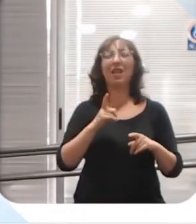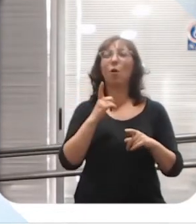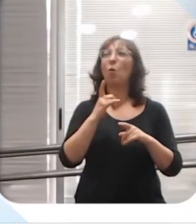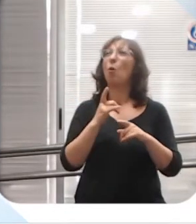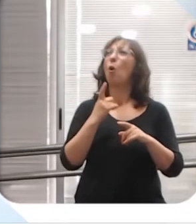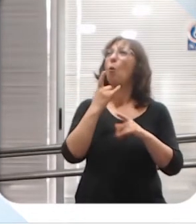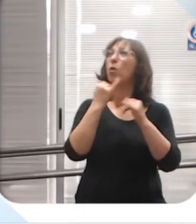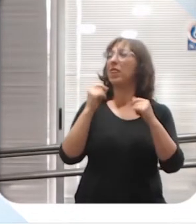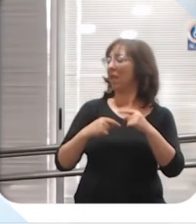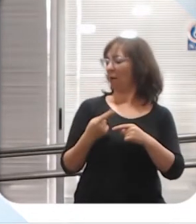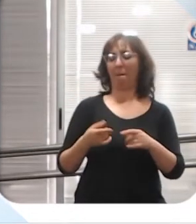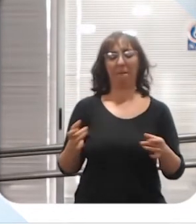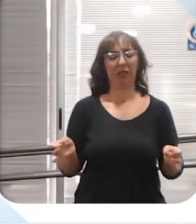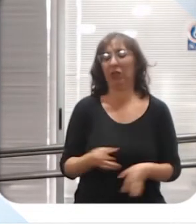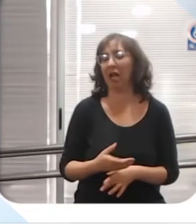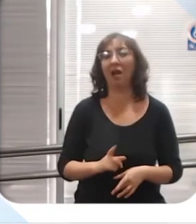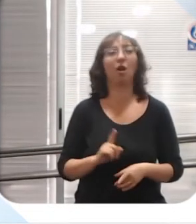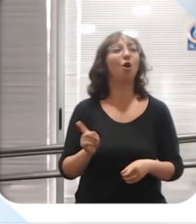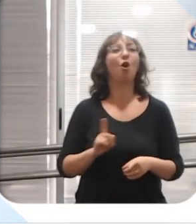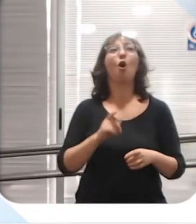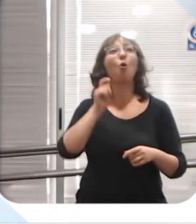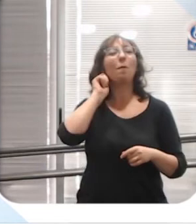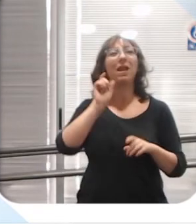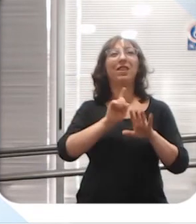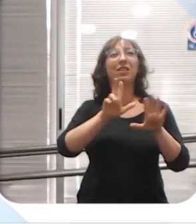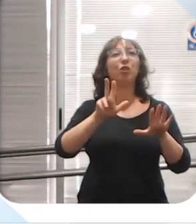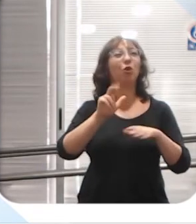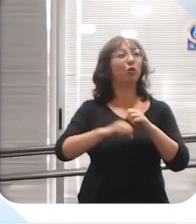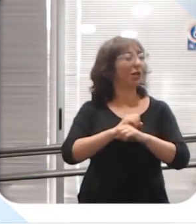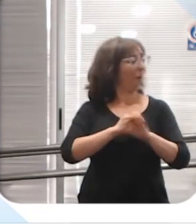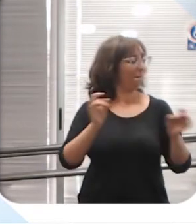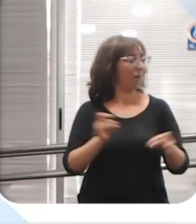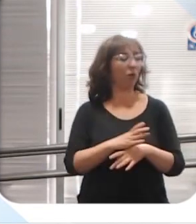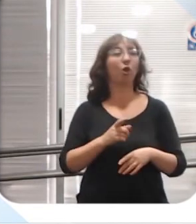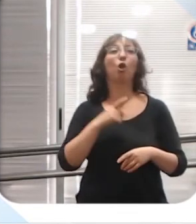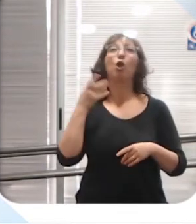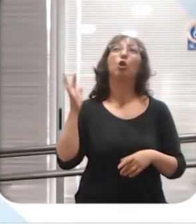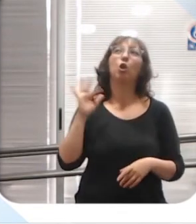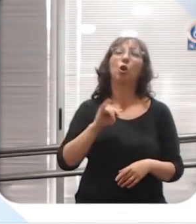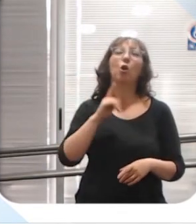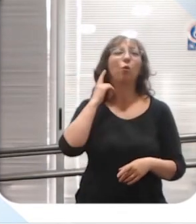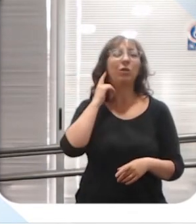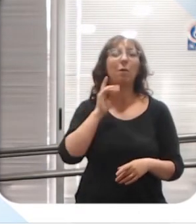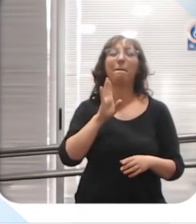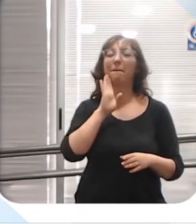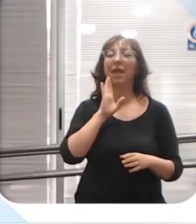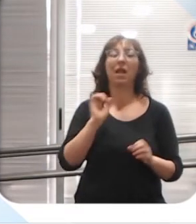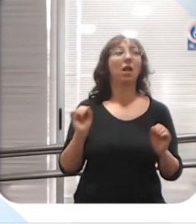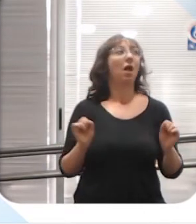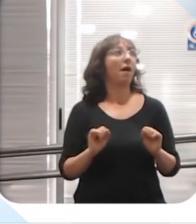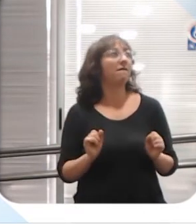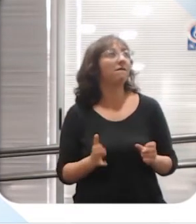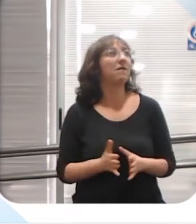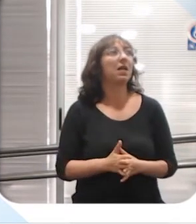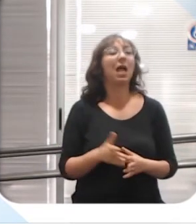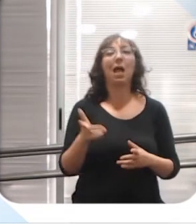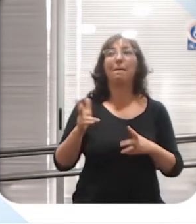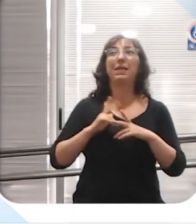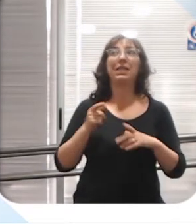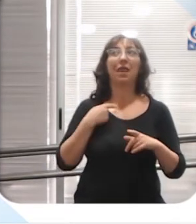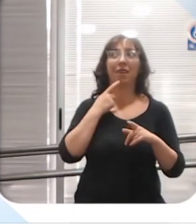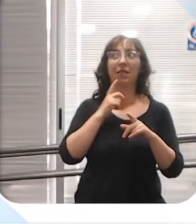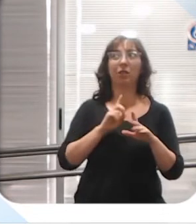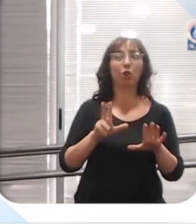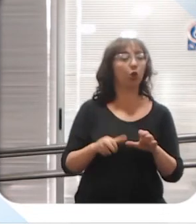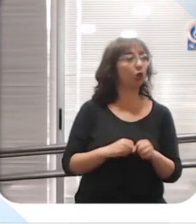otro y no las aprendemos el día que cumplimos 18 años. Todos los días escuchamos madres que muy asustadas dicen, él me dice que cuando tenga